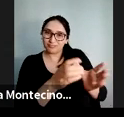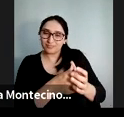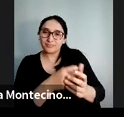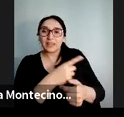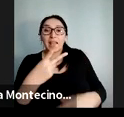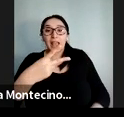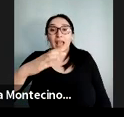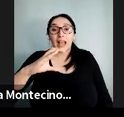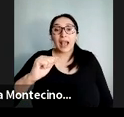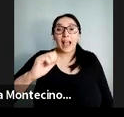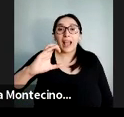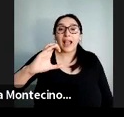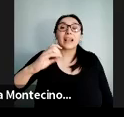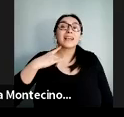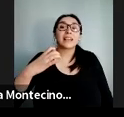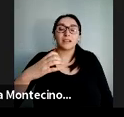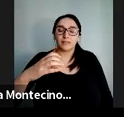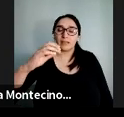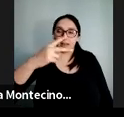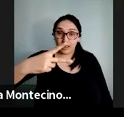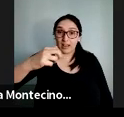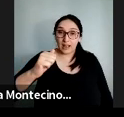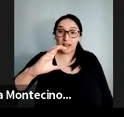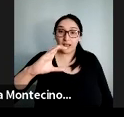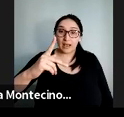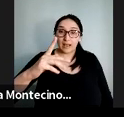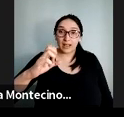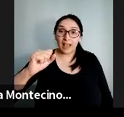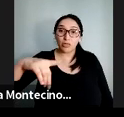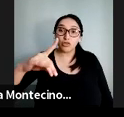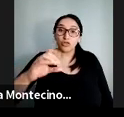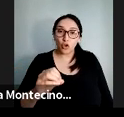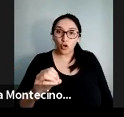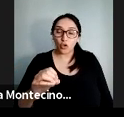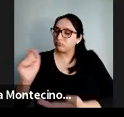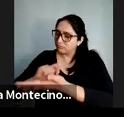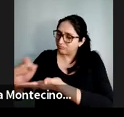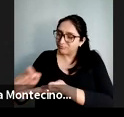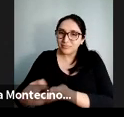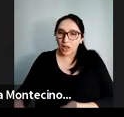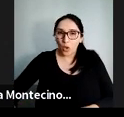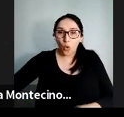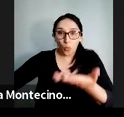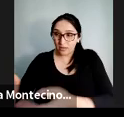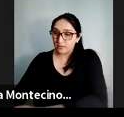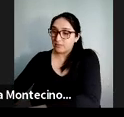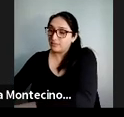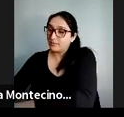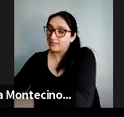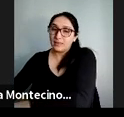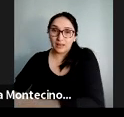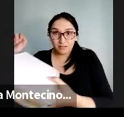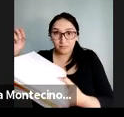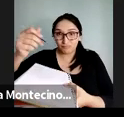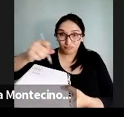al Machitrol. Y en el fondo es un ejercicio de tomar un cuaderno, de nuevo físico, como la idea es mezclar lo análogo